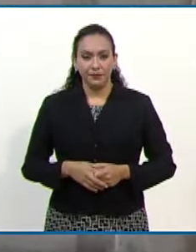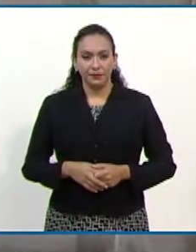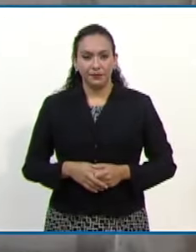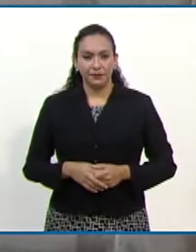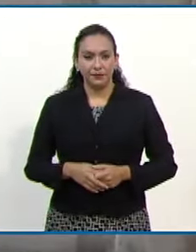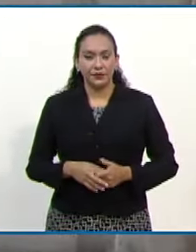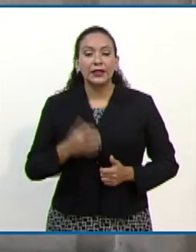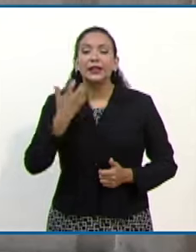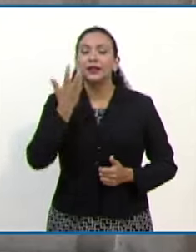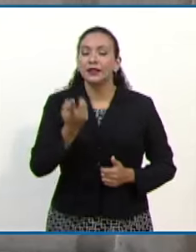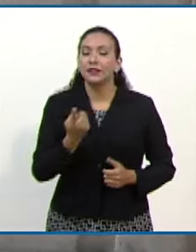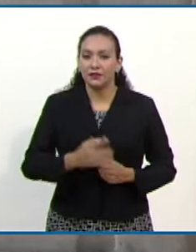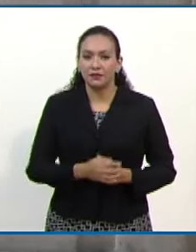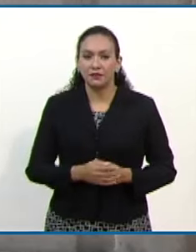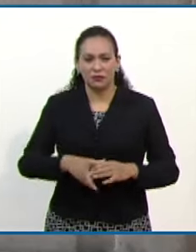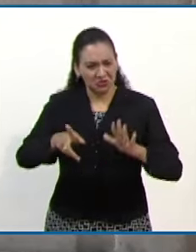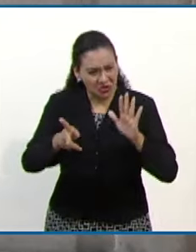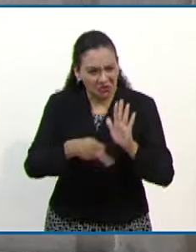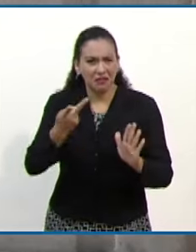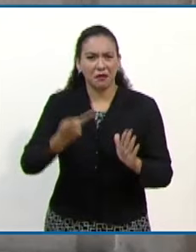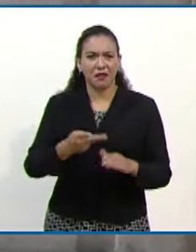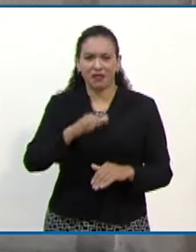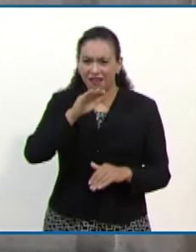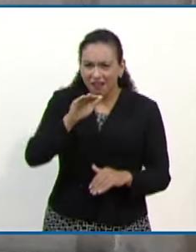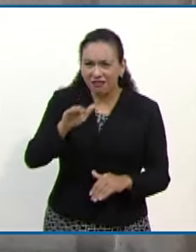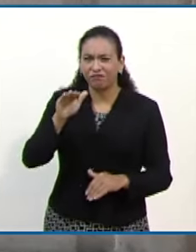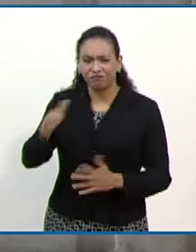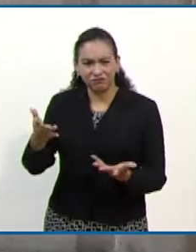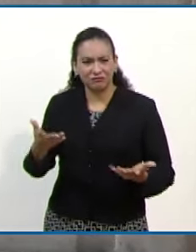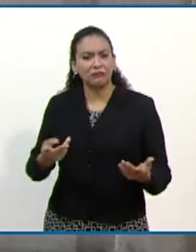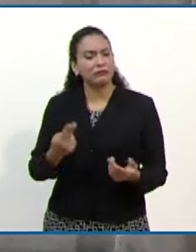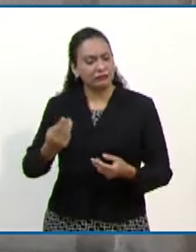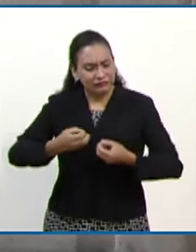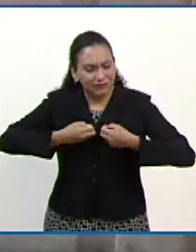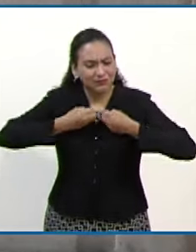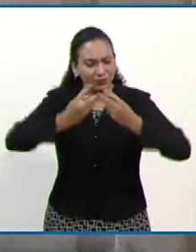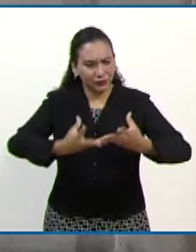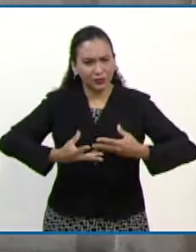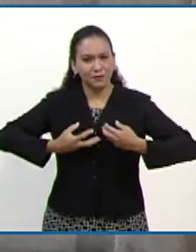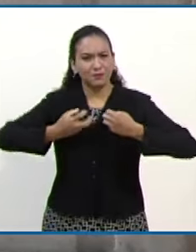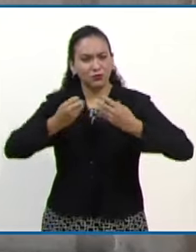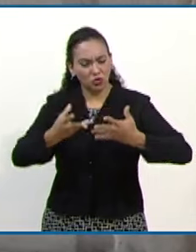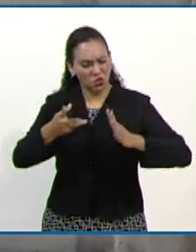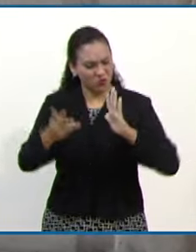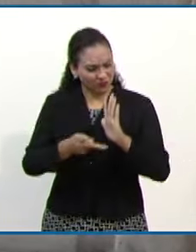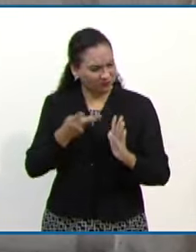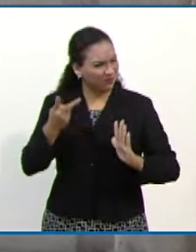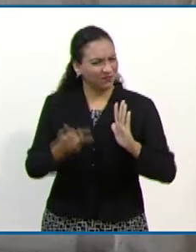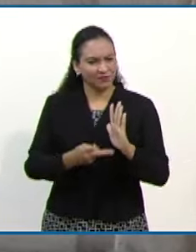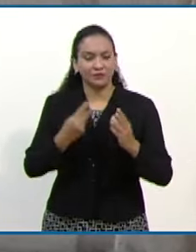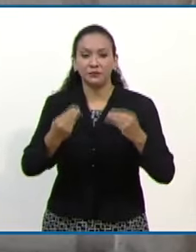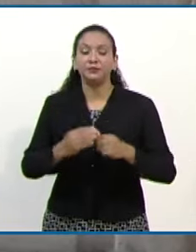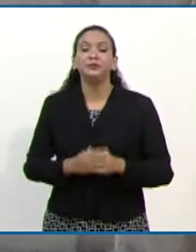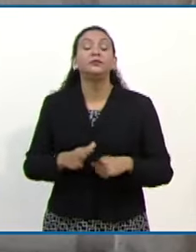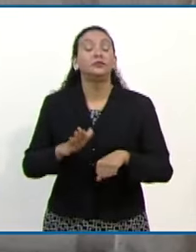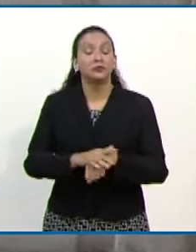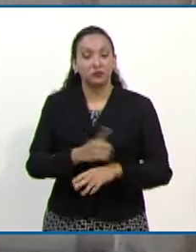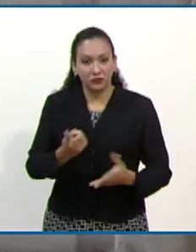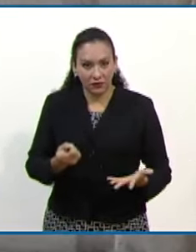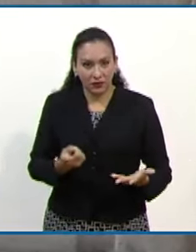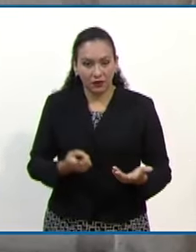Alzamos la voz una vez más sobre las implicaciones que tendría vulnerar o perder